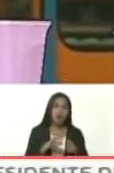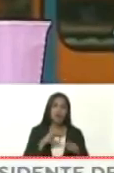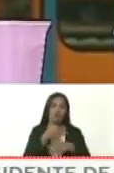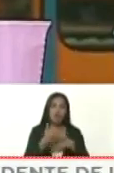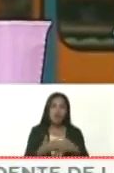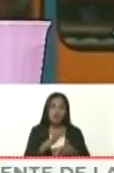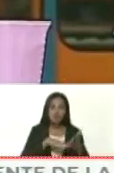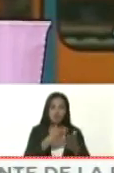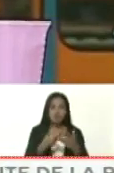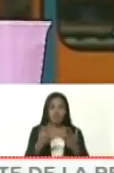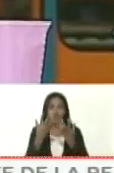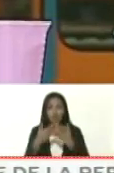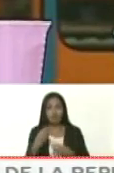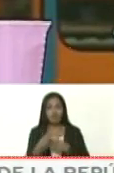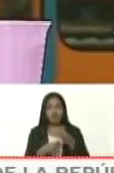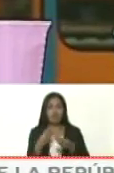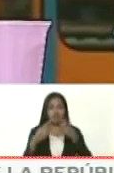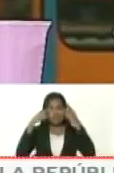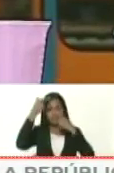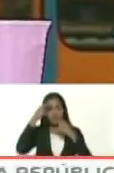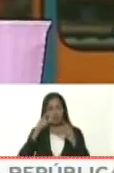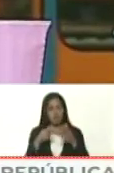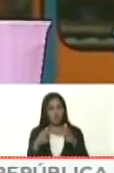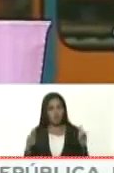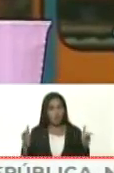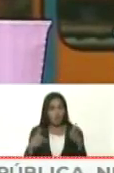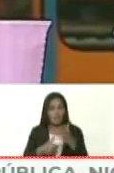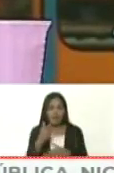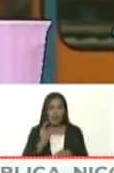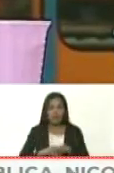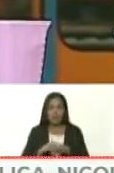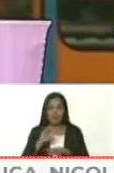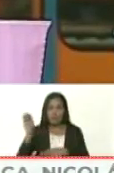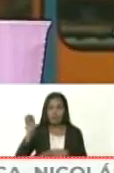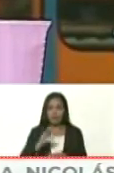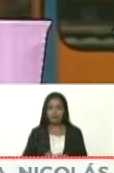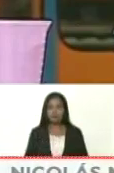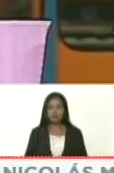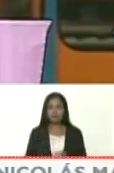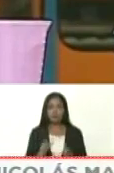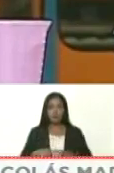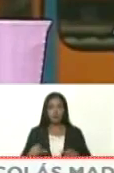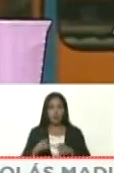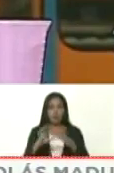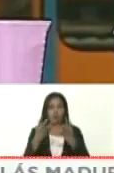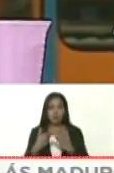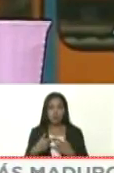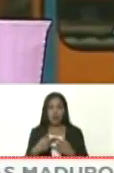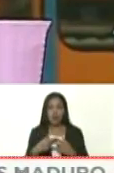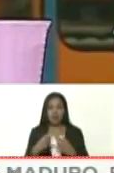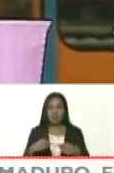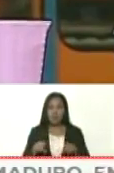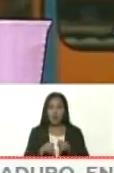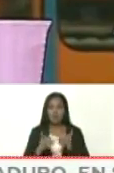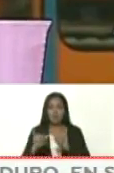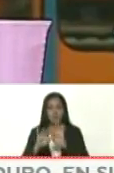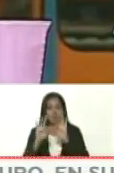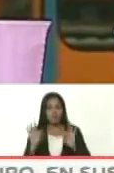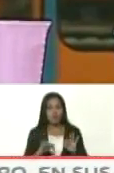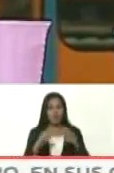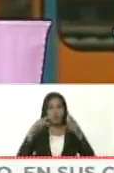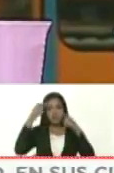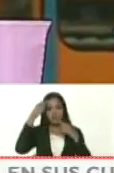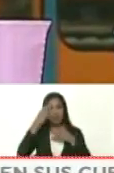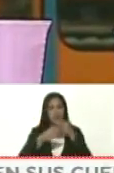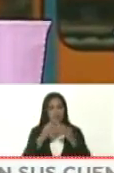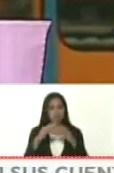Chávez en su momento hizo a lo largo y ancho de todo el país. El sector agroindustrial fue uno de los sectores donde el compañero Chávez hizo